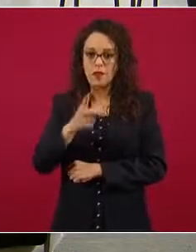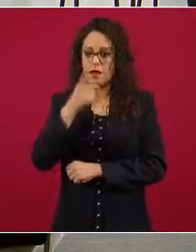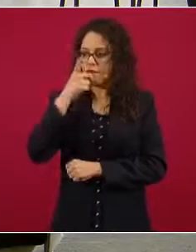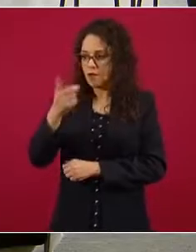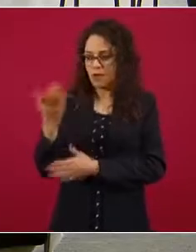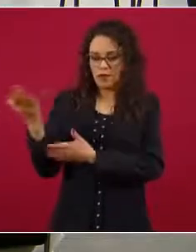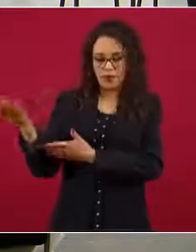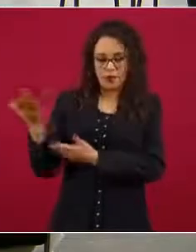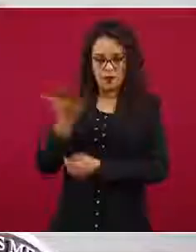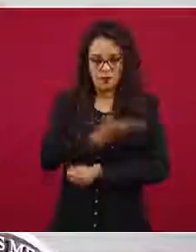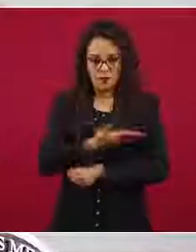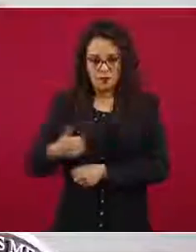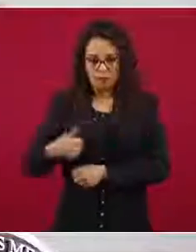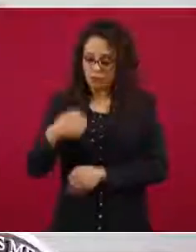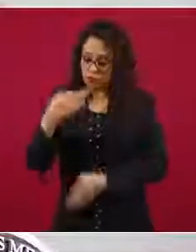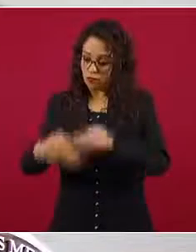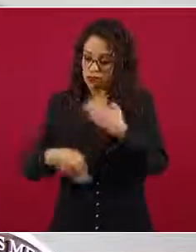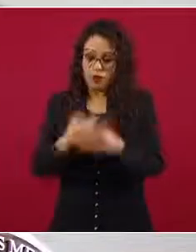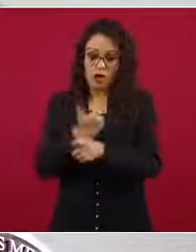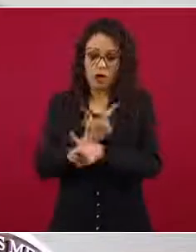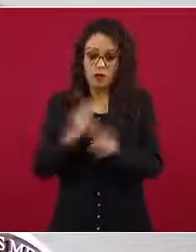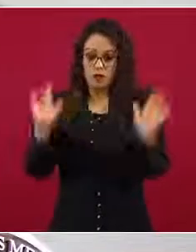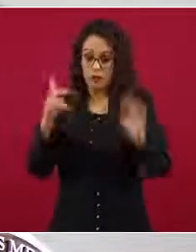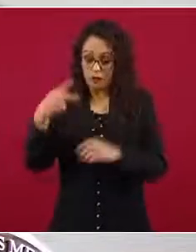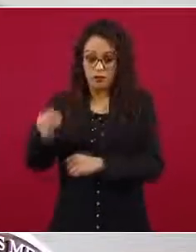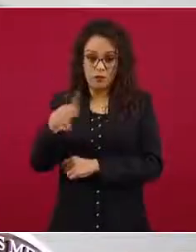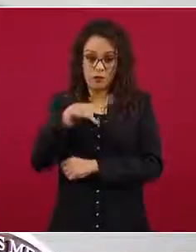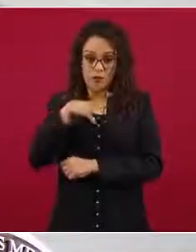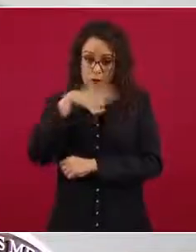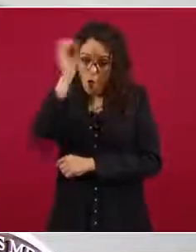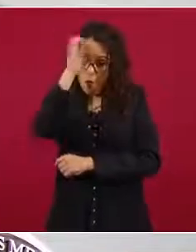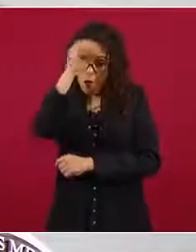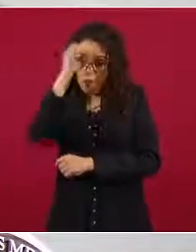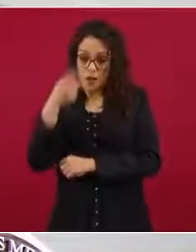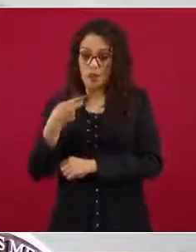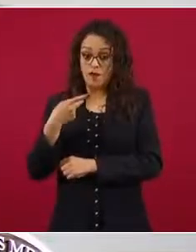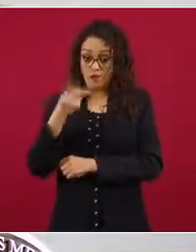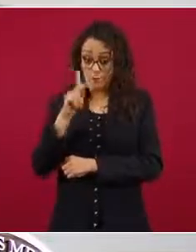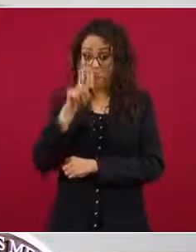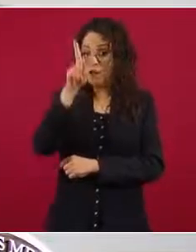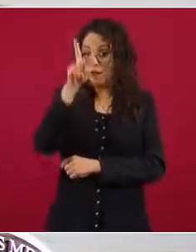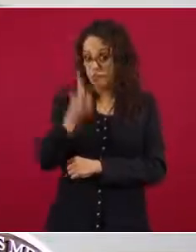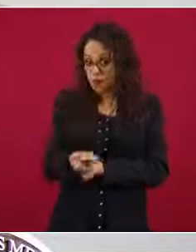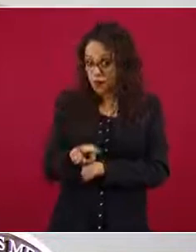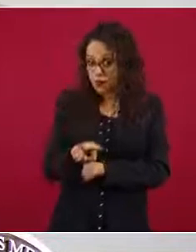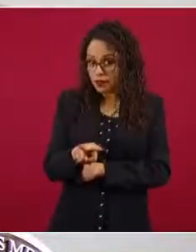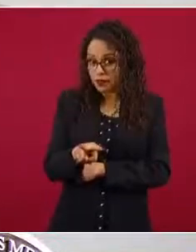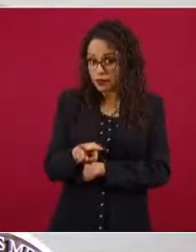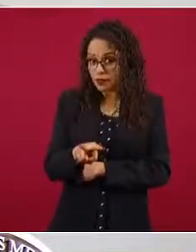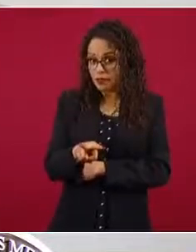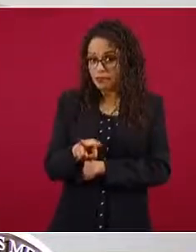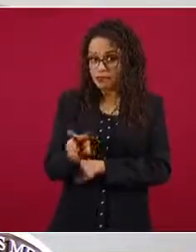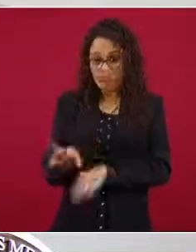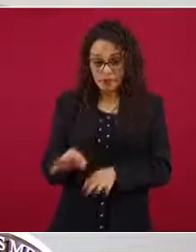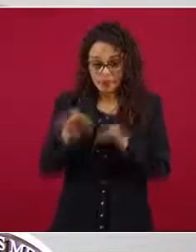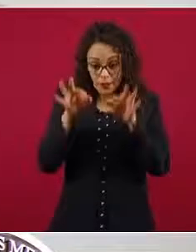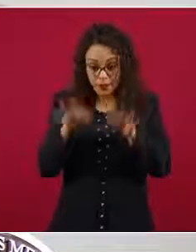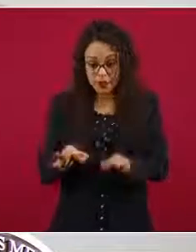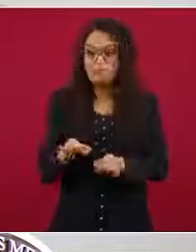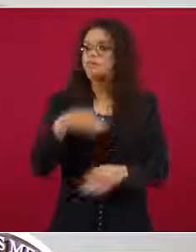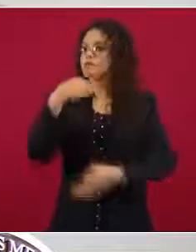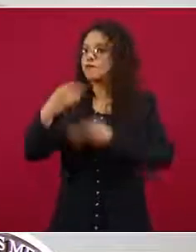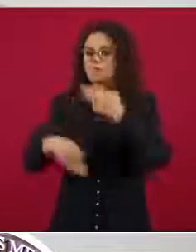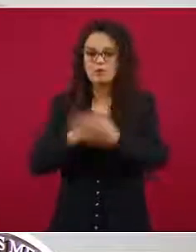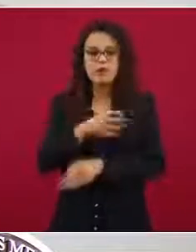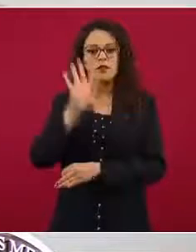toda libertad las pueden tener, pero pienso que lo contrario es lo que está sucediendo. Ya se está exigiendo la